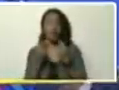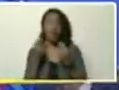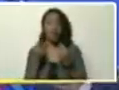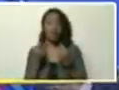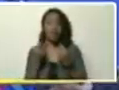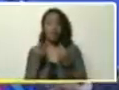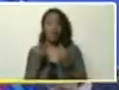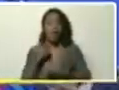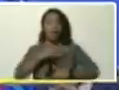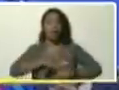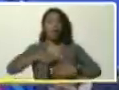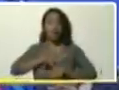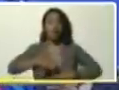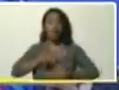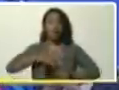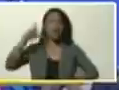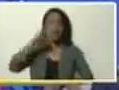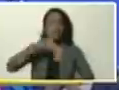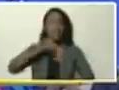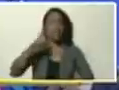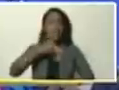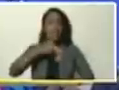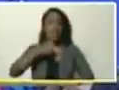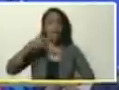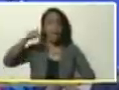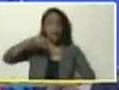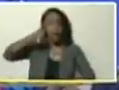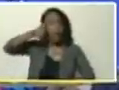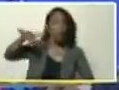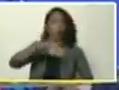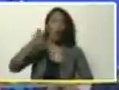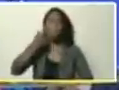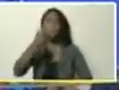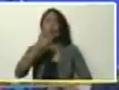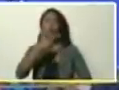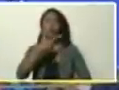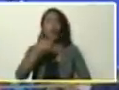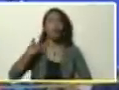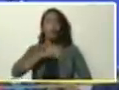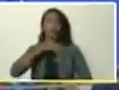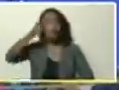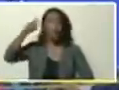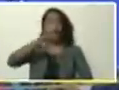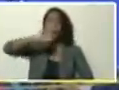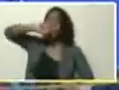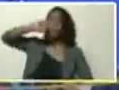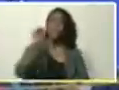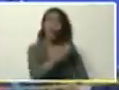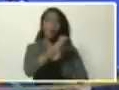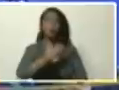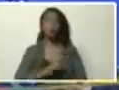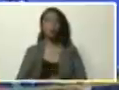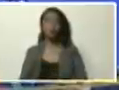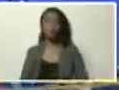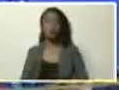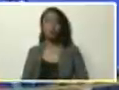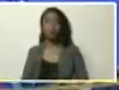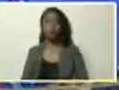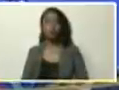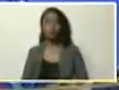que satisfaga las necesidades de este pueblo hermoso, de nuestro pueblo amado.